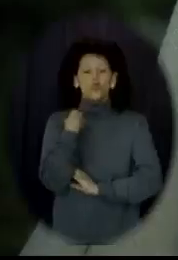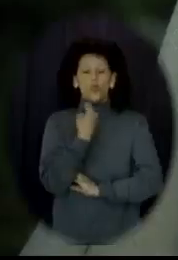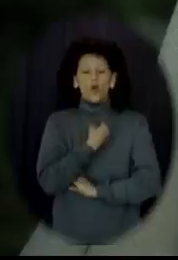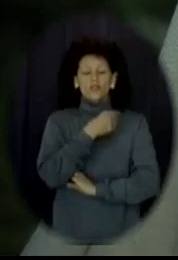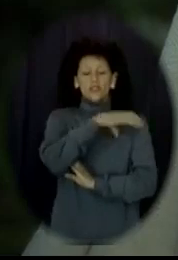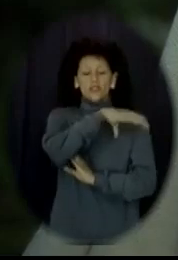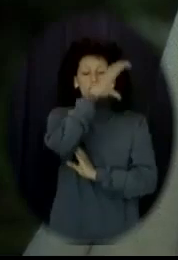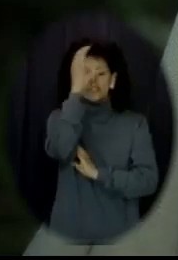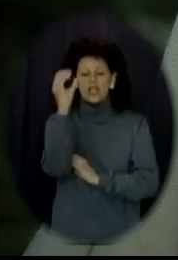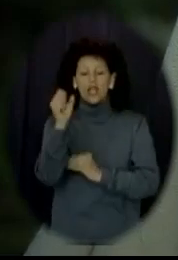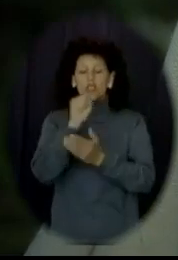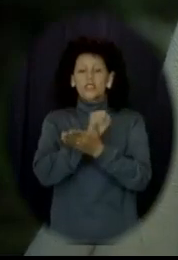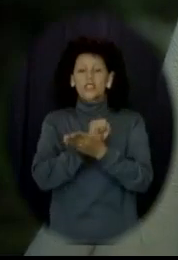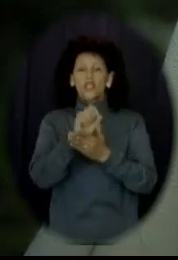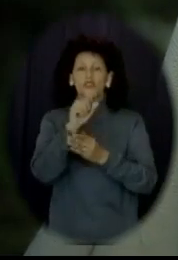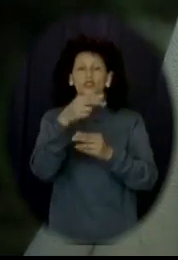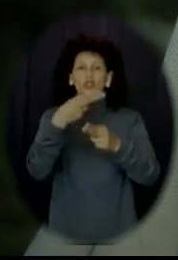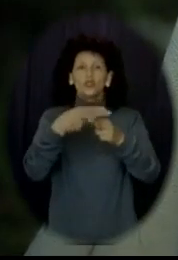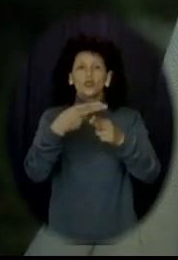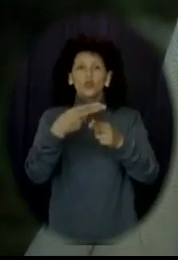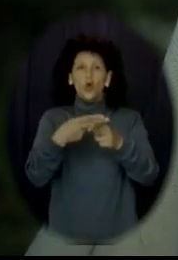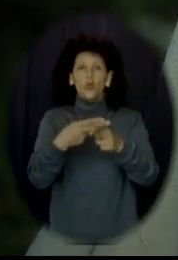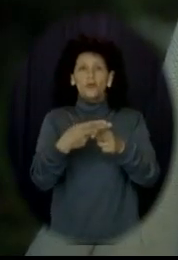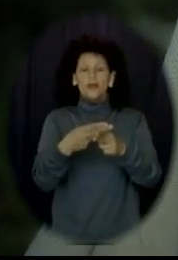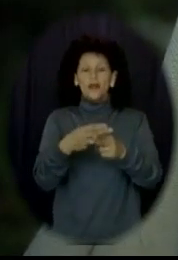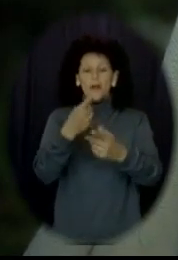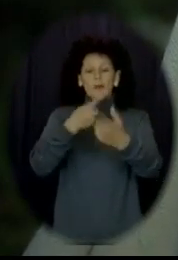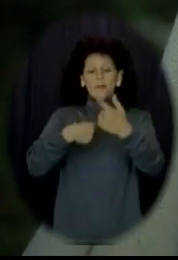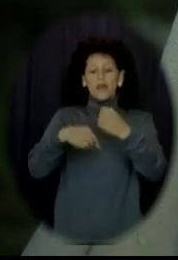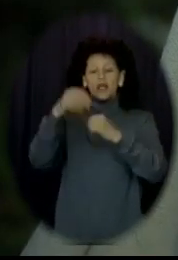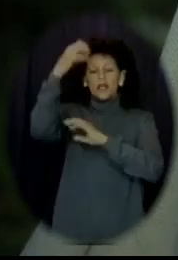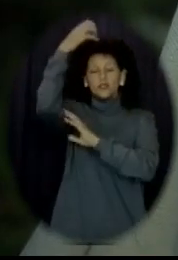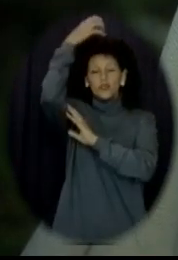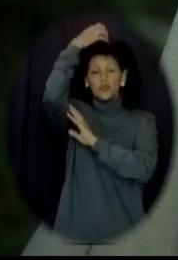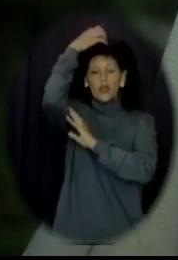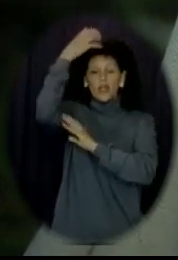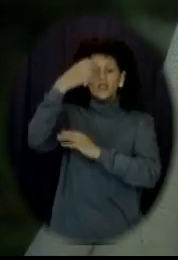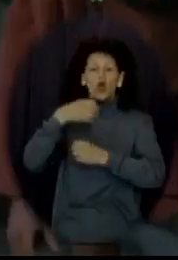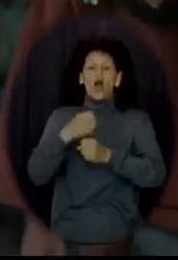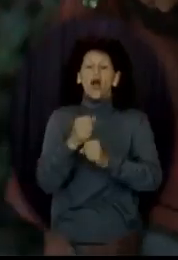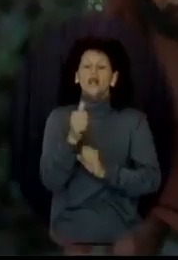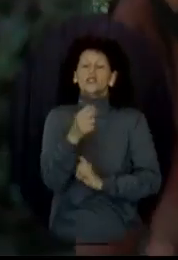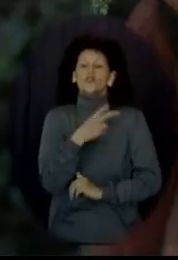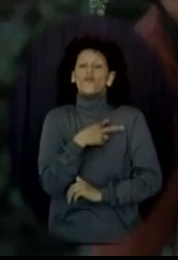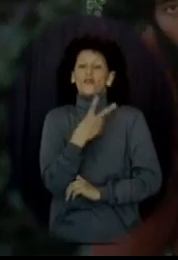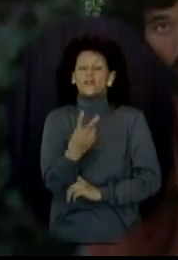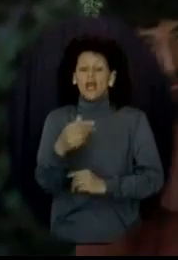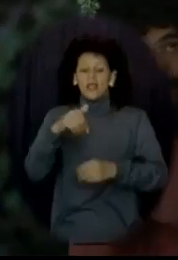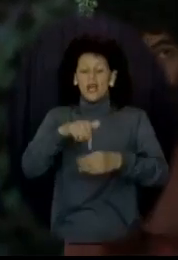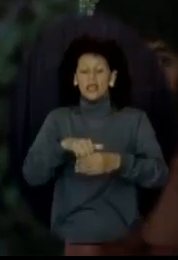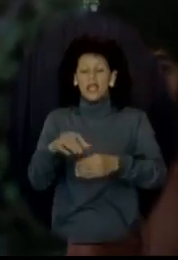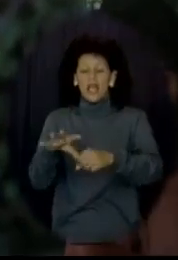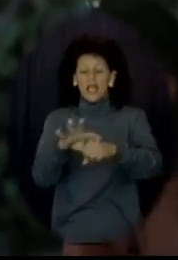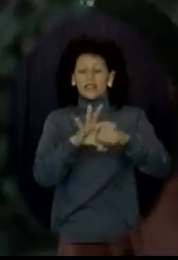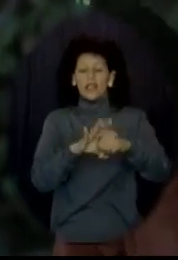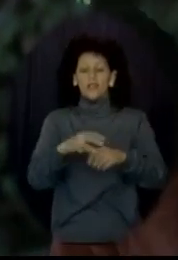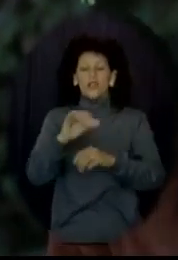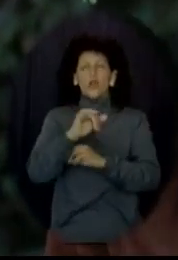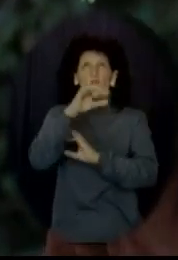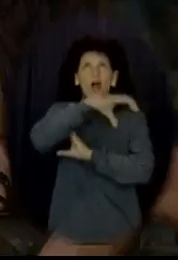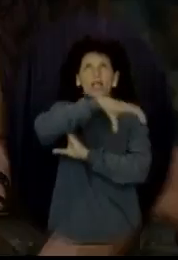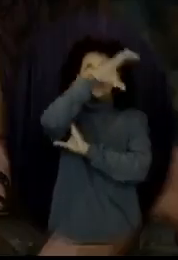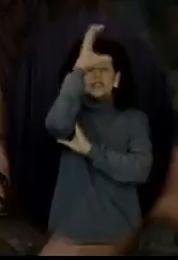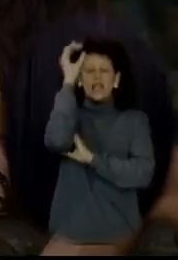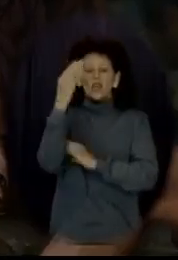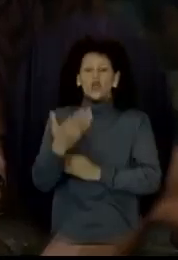cielo, santificado sea tu nombre. Venga tu reino. Hágase tu voluntad en la tierra así como